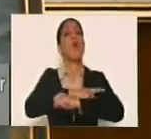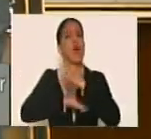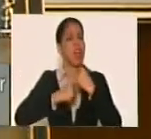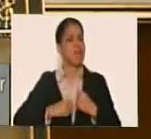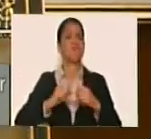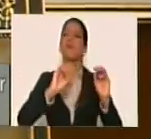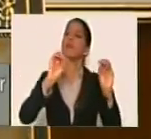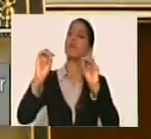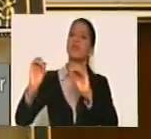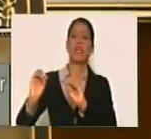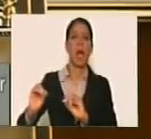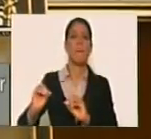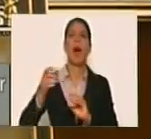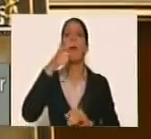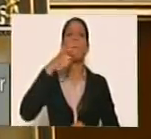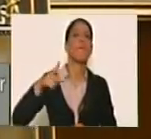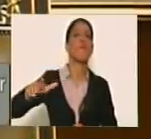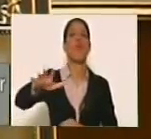al pueblo?